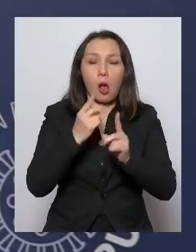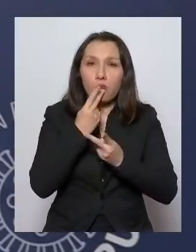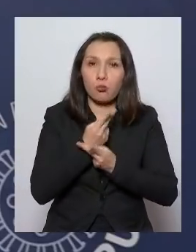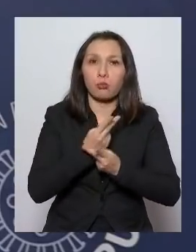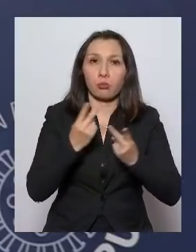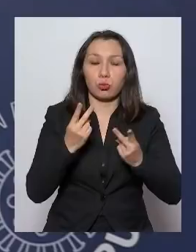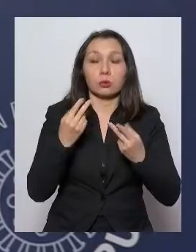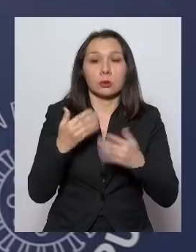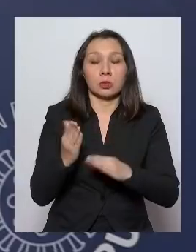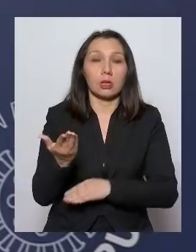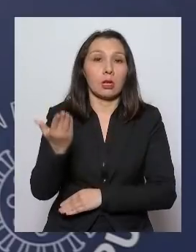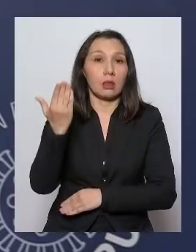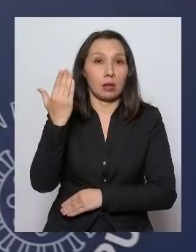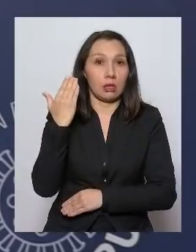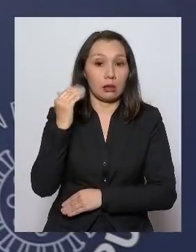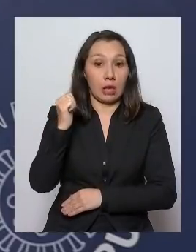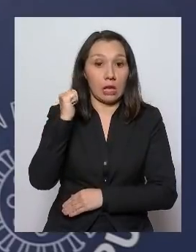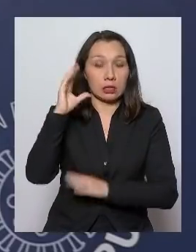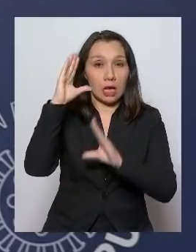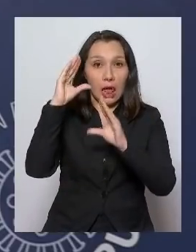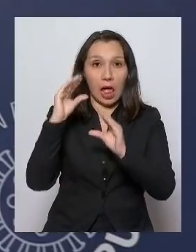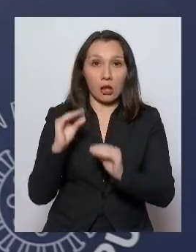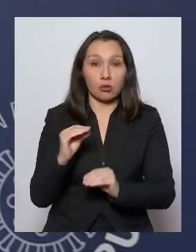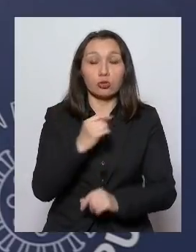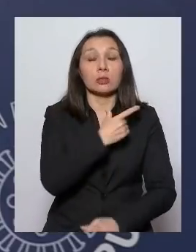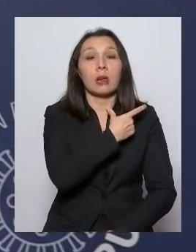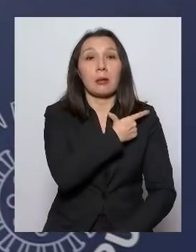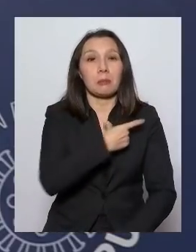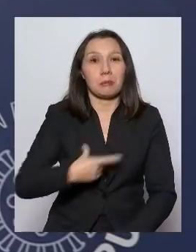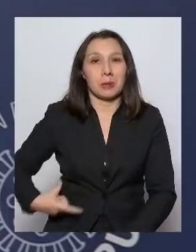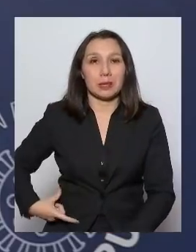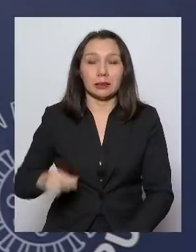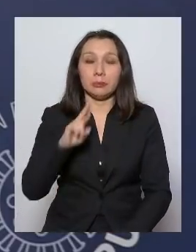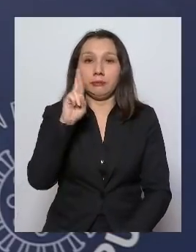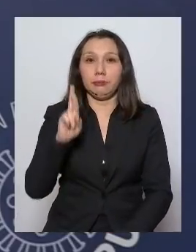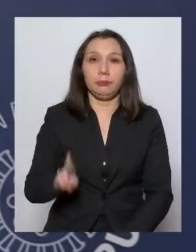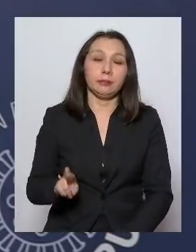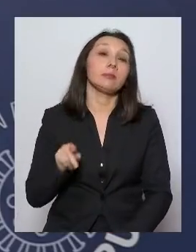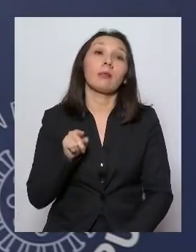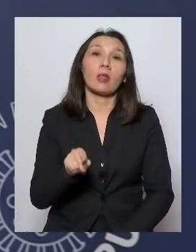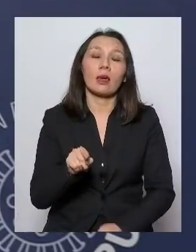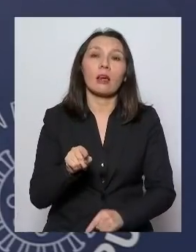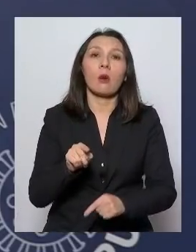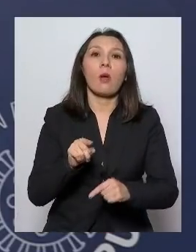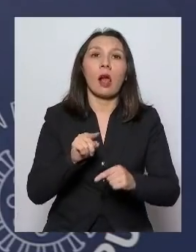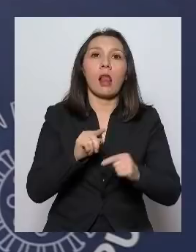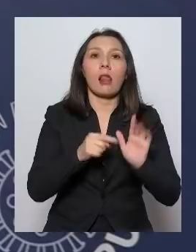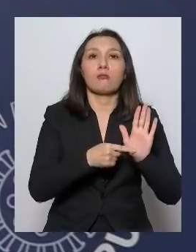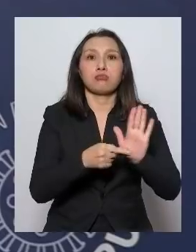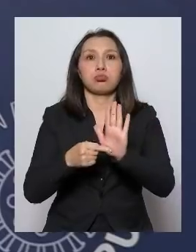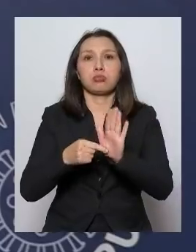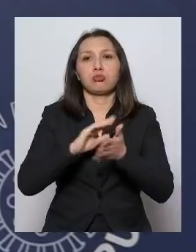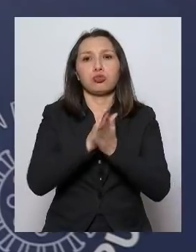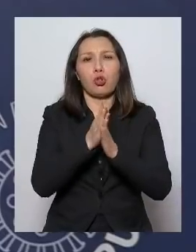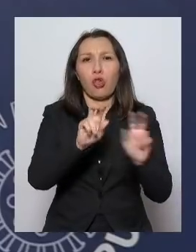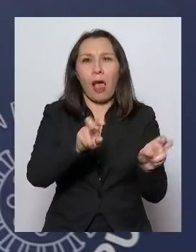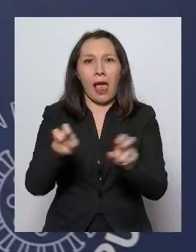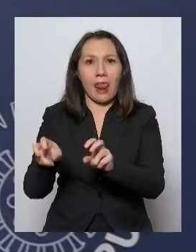anuncios hechos anoche por el presidente de la República en cadena nacional.